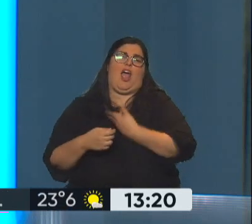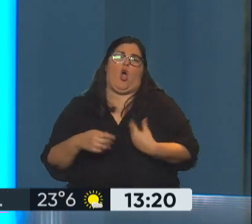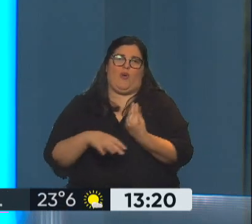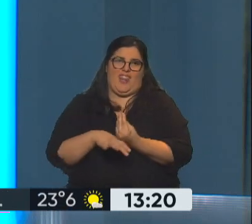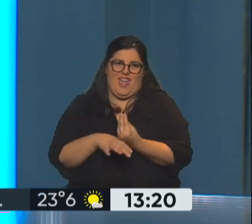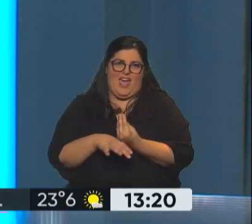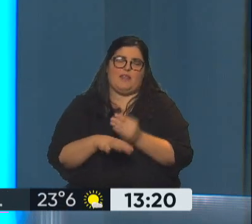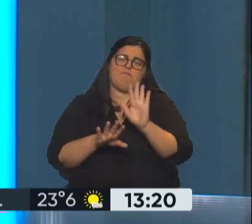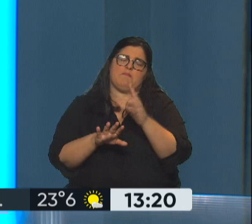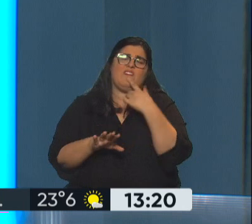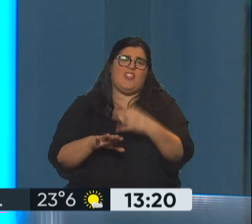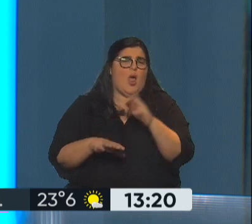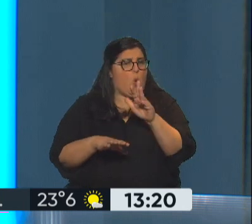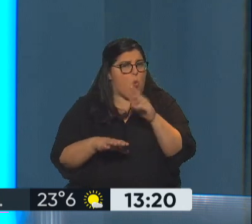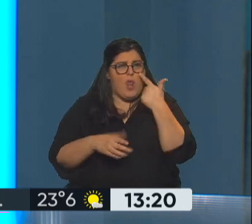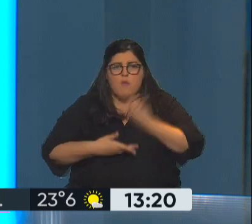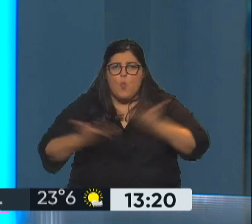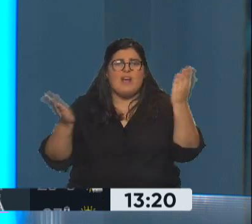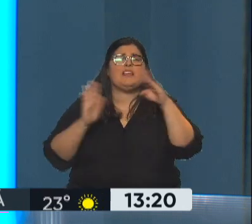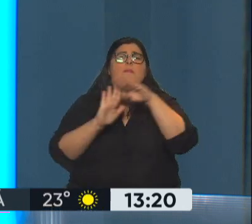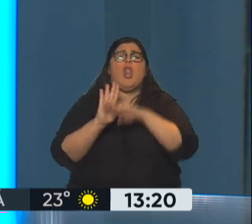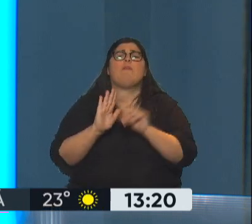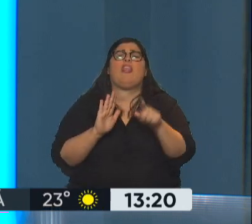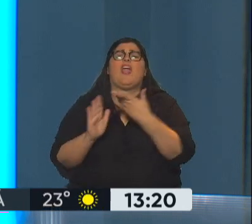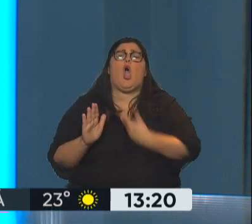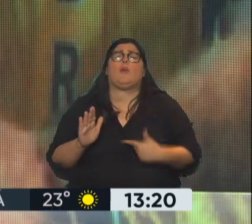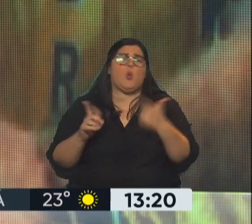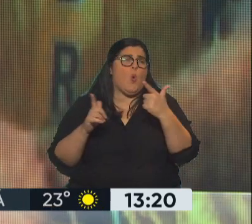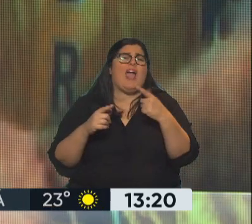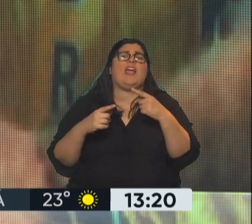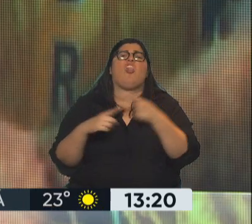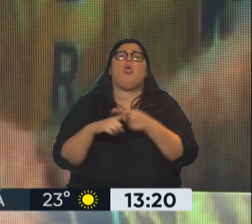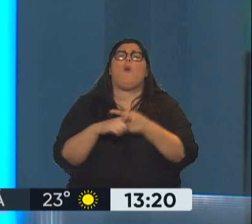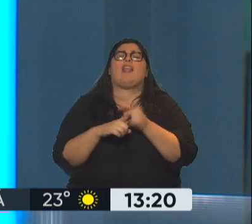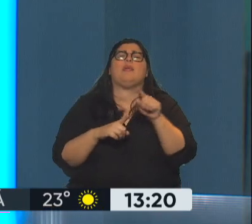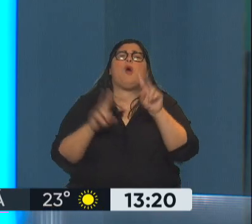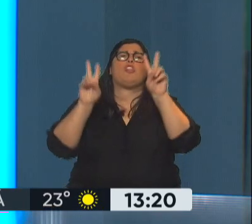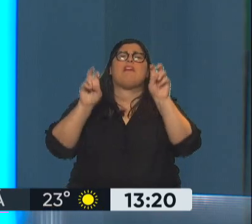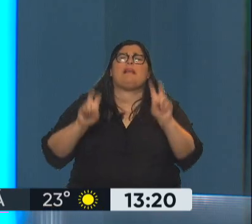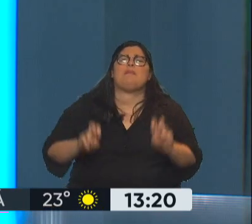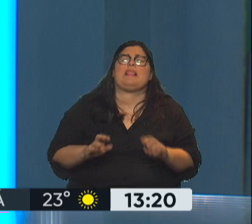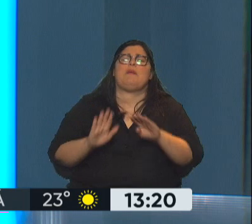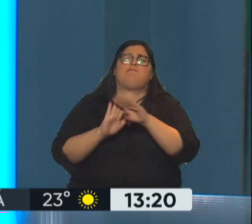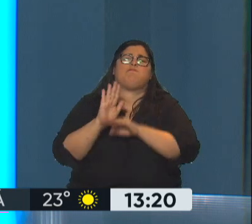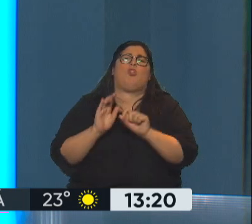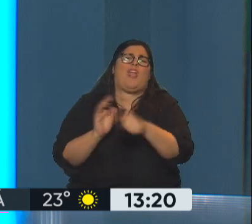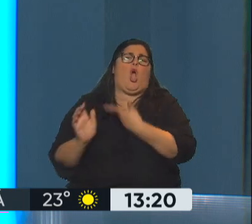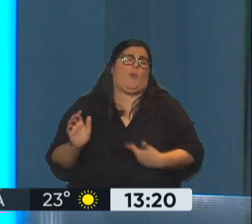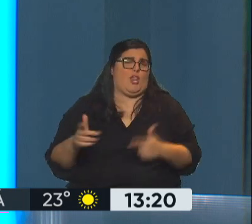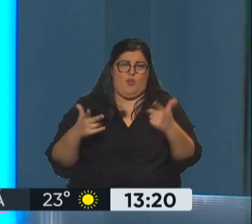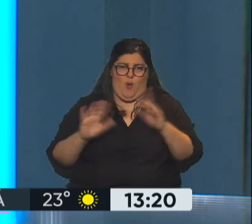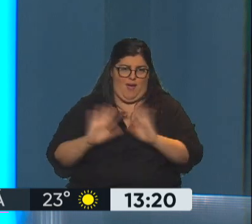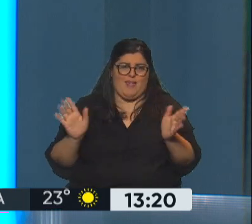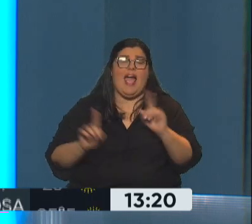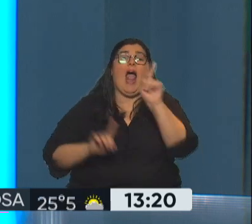mostró nada de su programa de gobierno. ¿Sí? No hay una discusión programática, como mencionaste, y algunos analistas prefieren